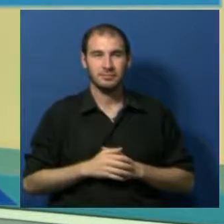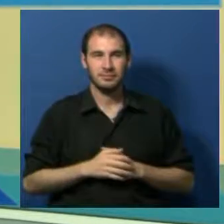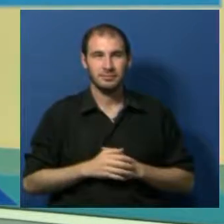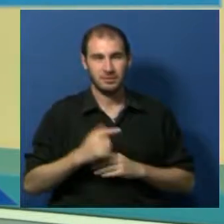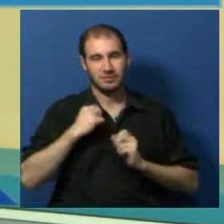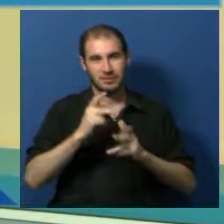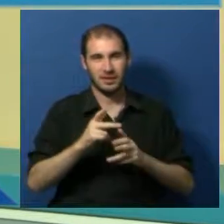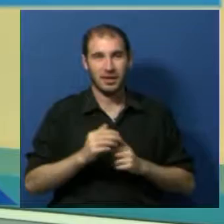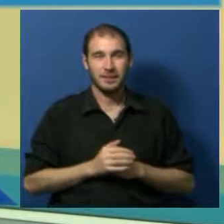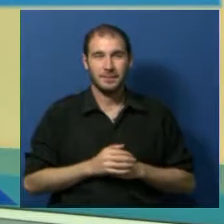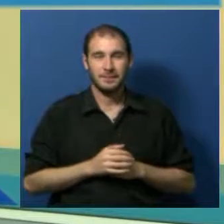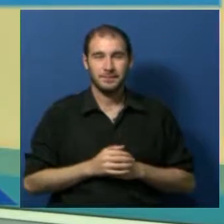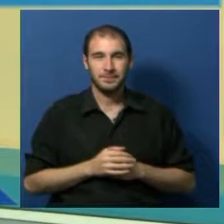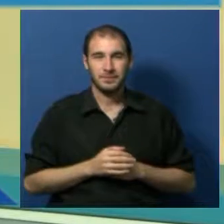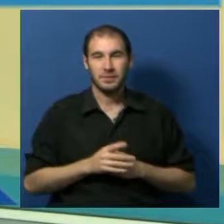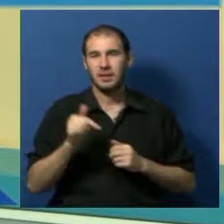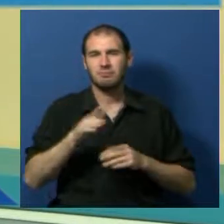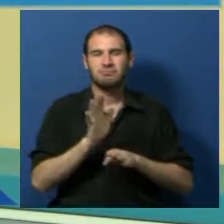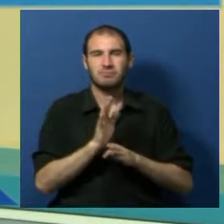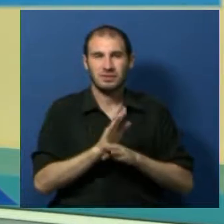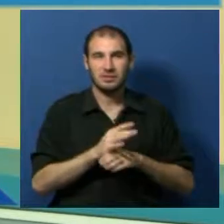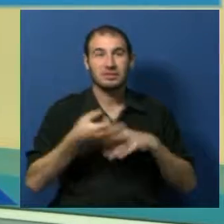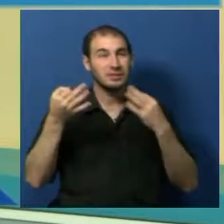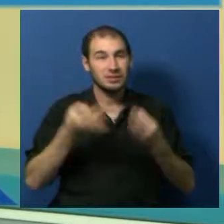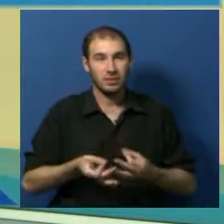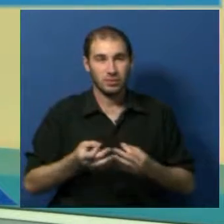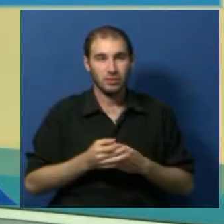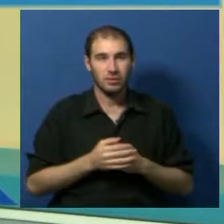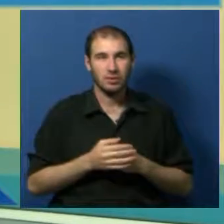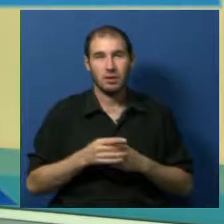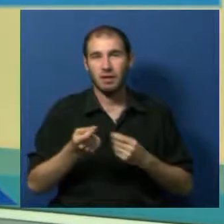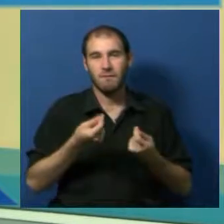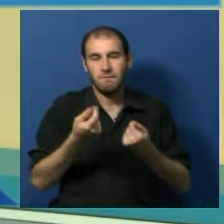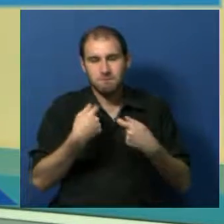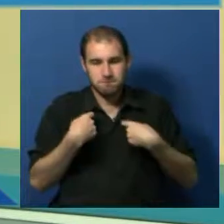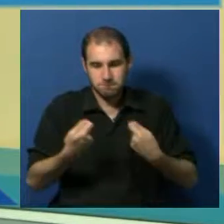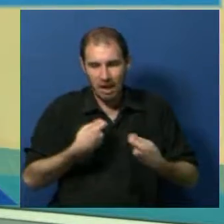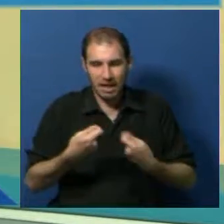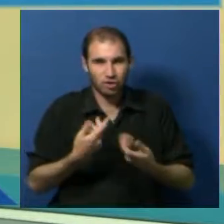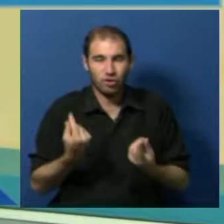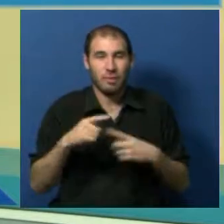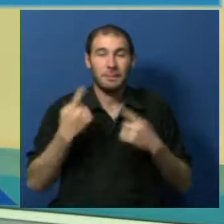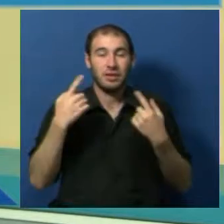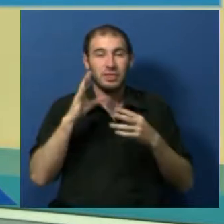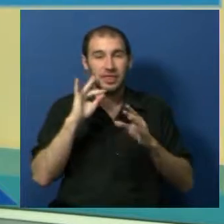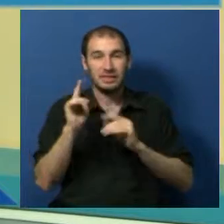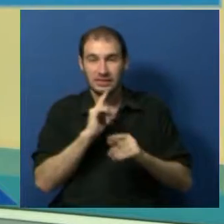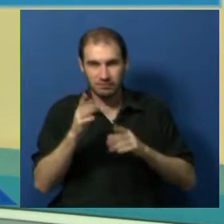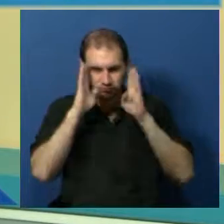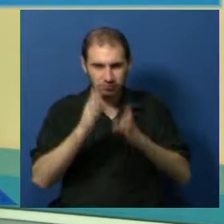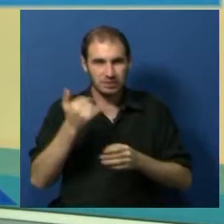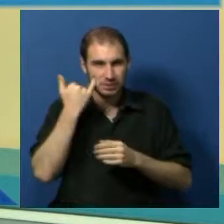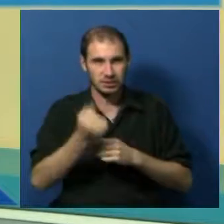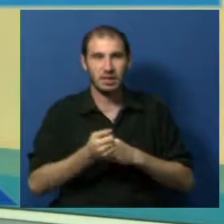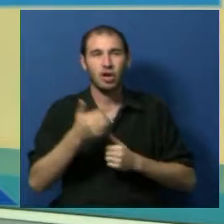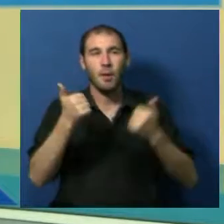quise decir, y obviamente esto va a afectar seguramente al rendimiento físico de los jugadores, pero ya el entrenador está pensando en esto